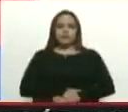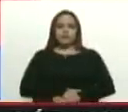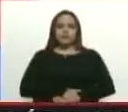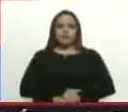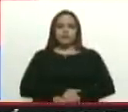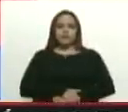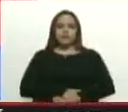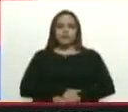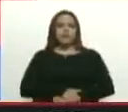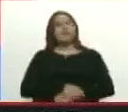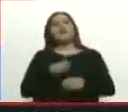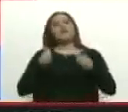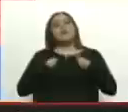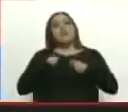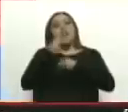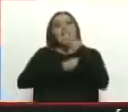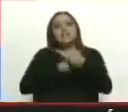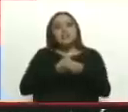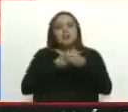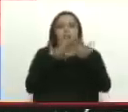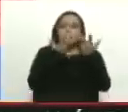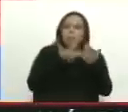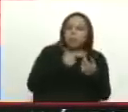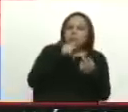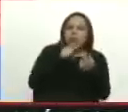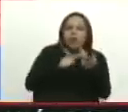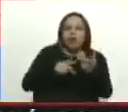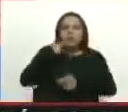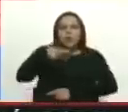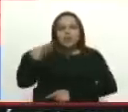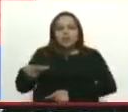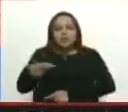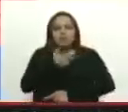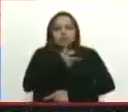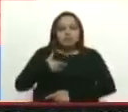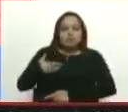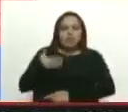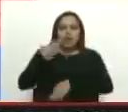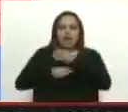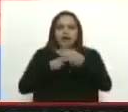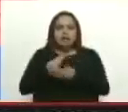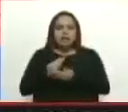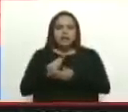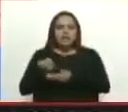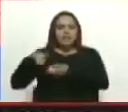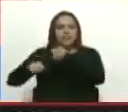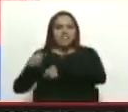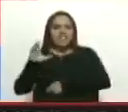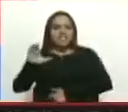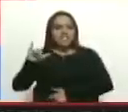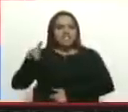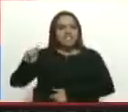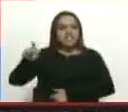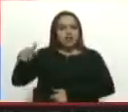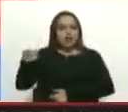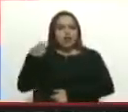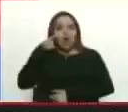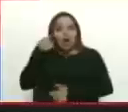quienes viven haciendo cálculos políticos, trataron de poner el punto de Citgo. Se están dando cuenta